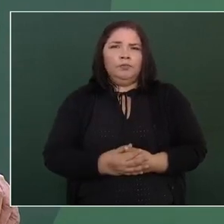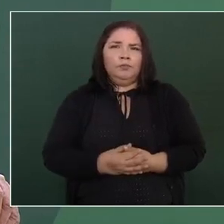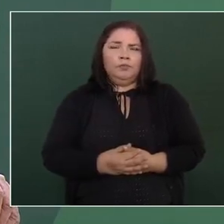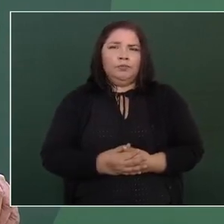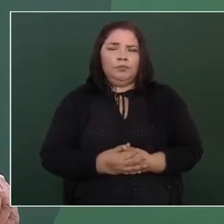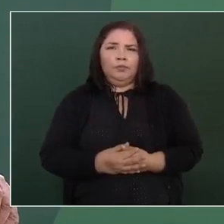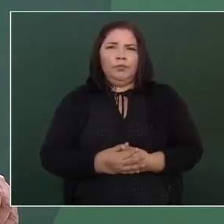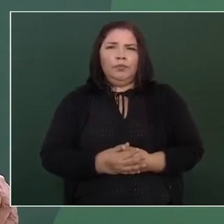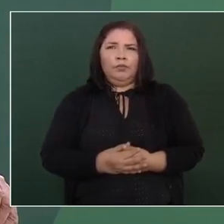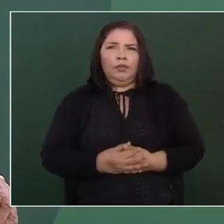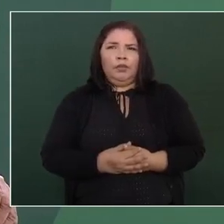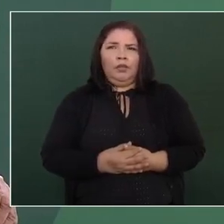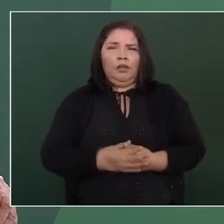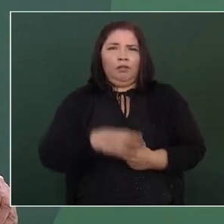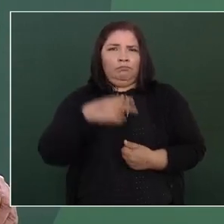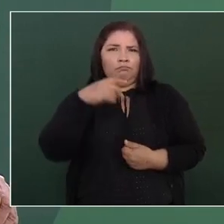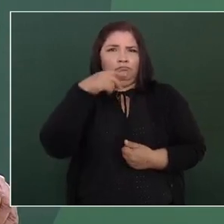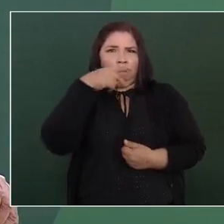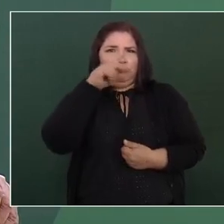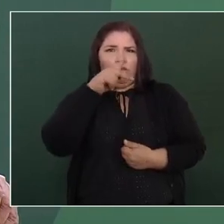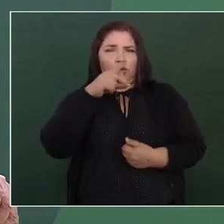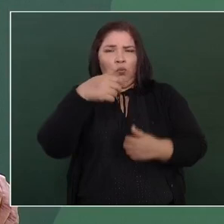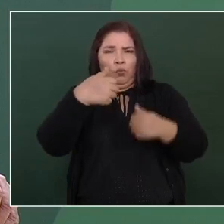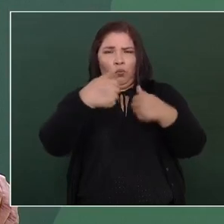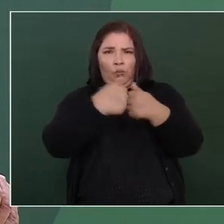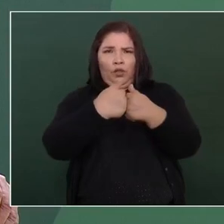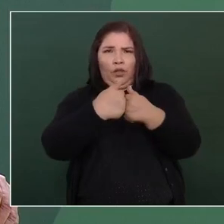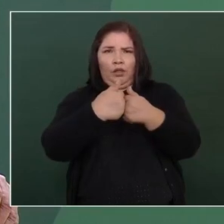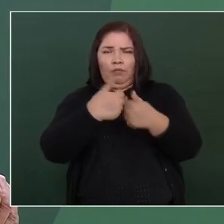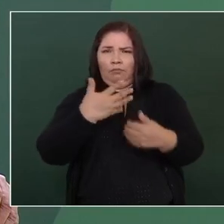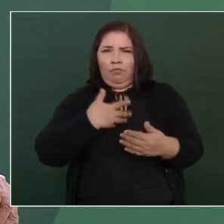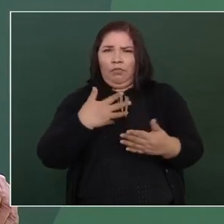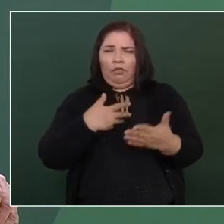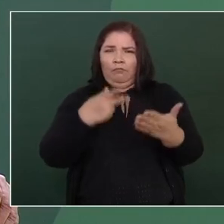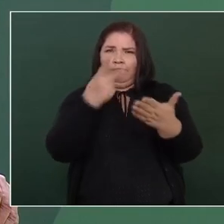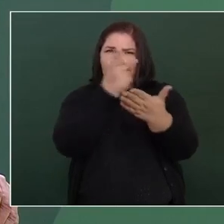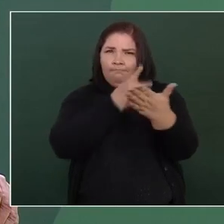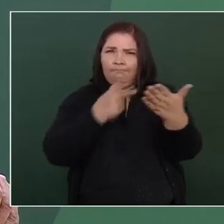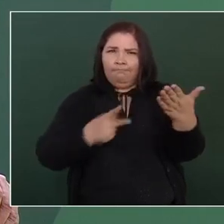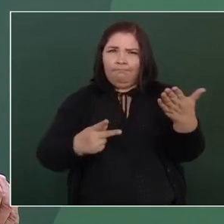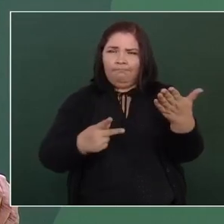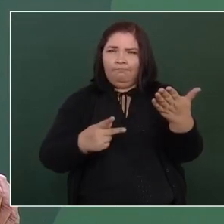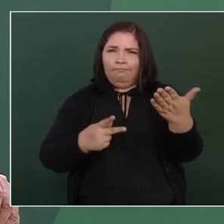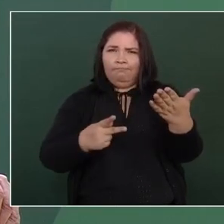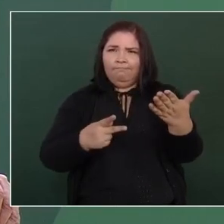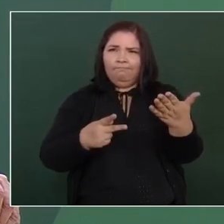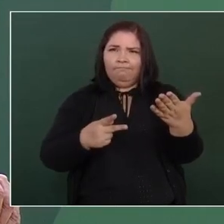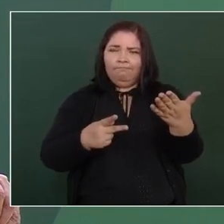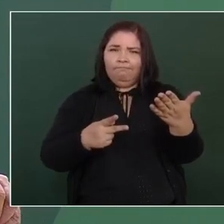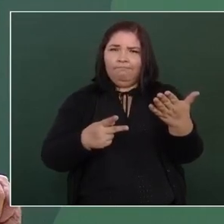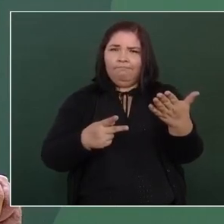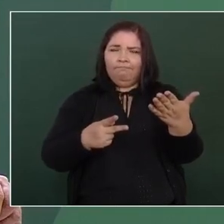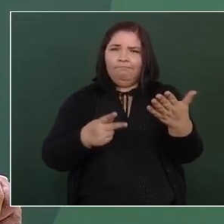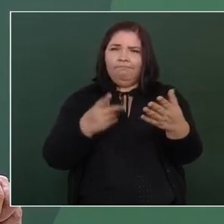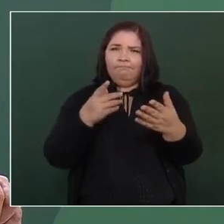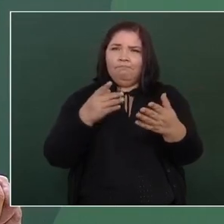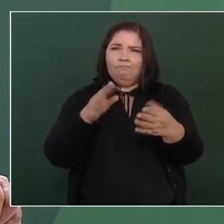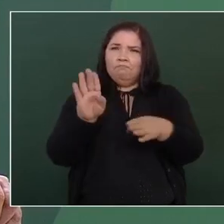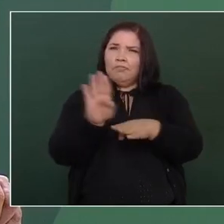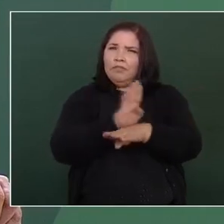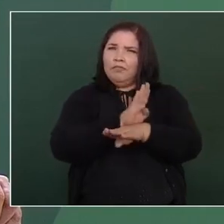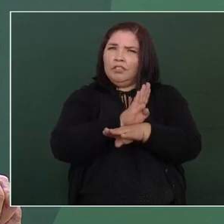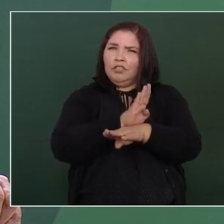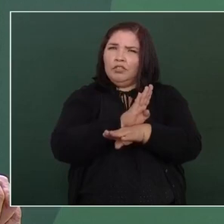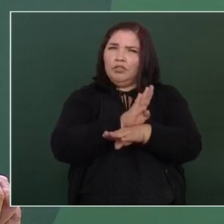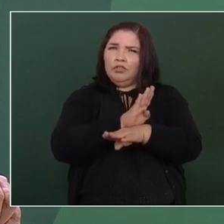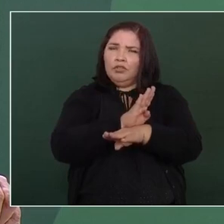ellos tienen en la frontera un programa de estímulos fiscales